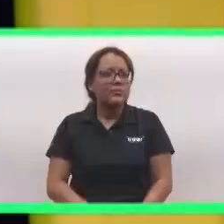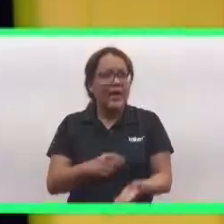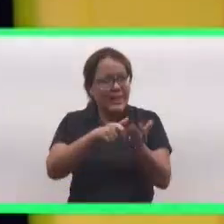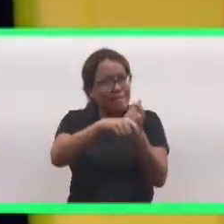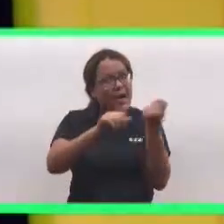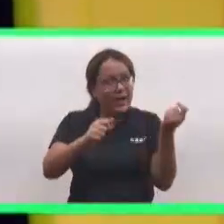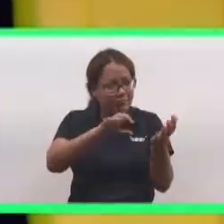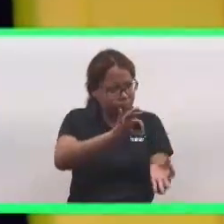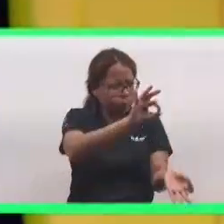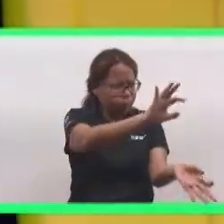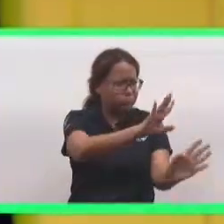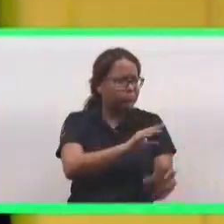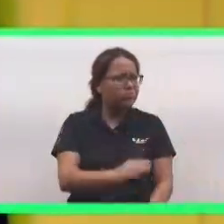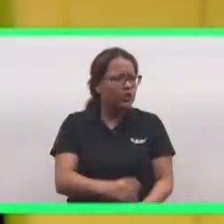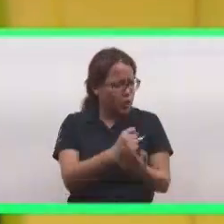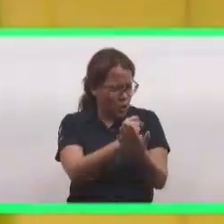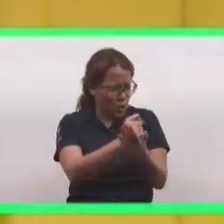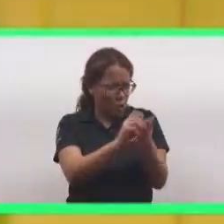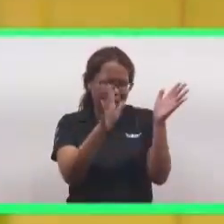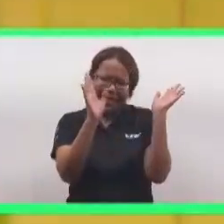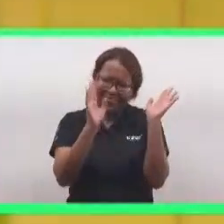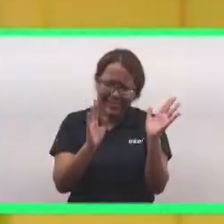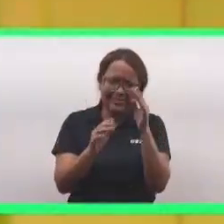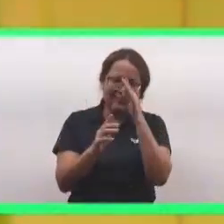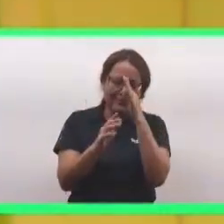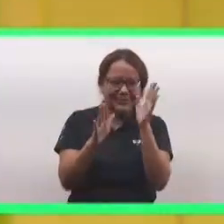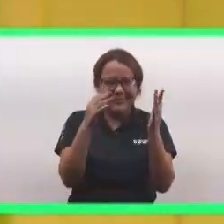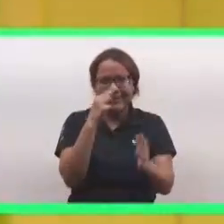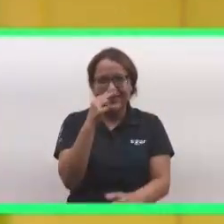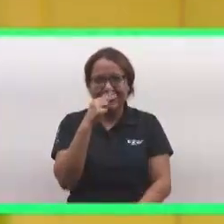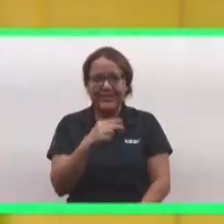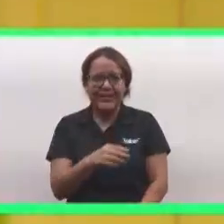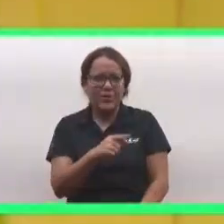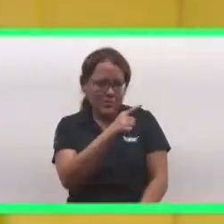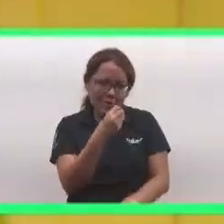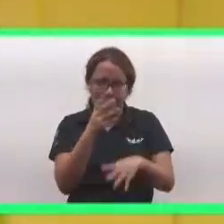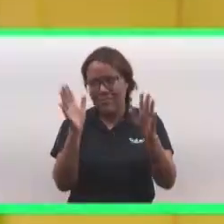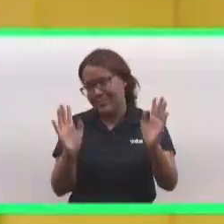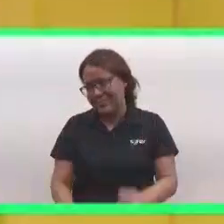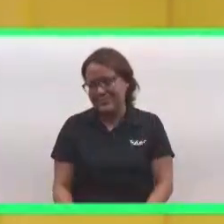Y esto, un chocolatillo para que... para que divierta.